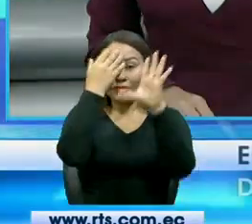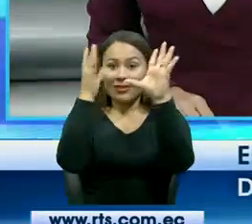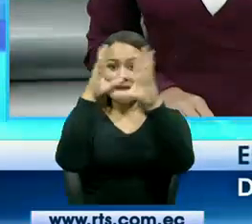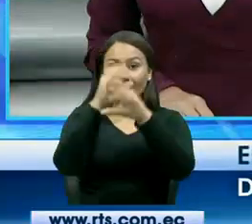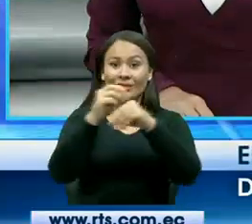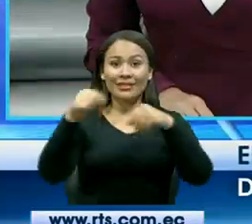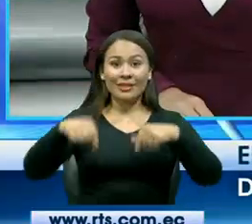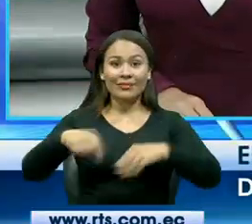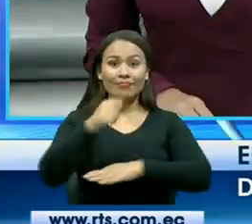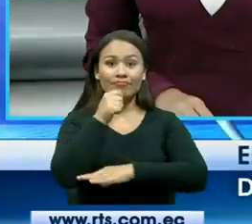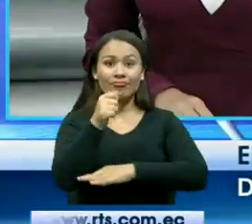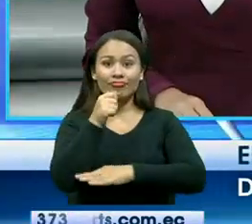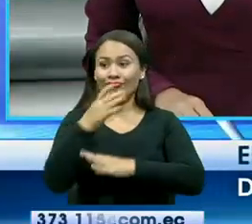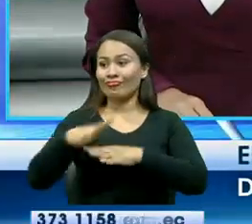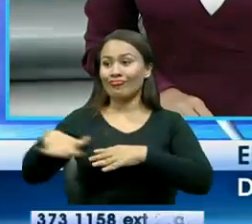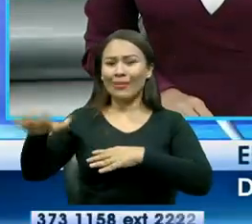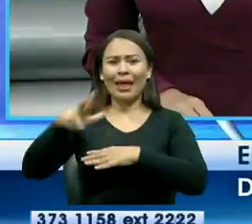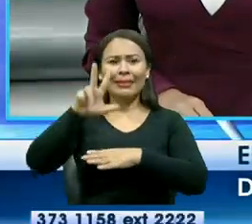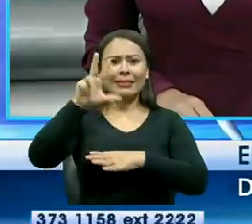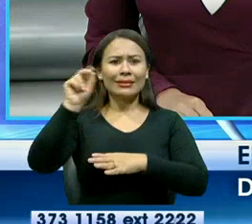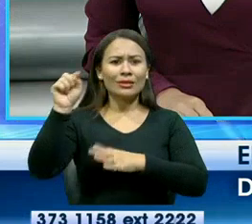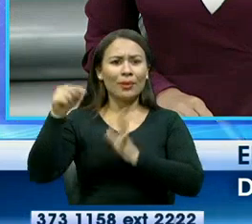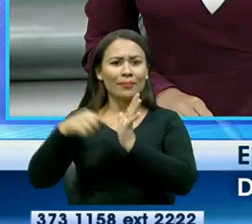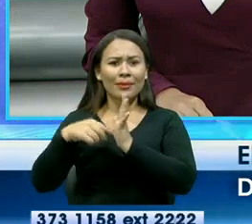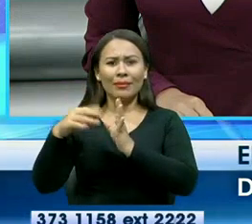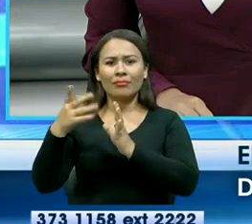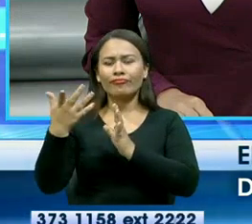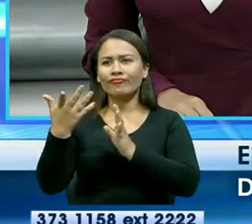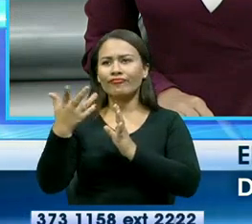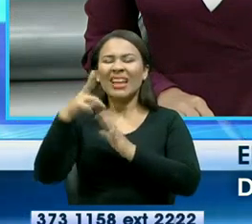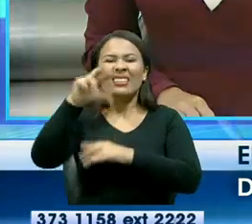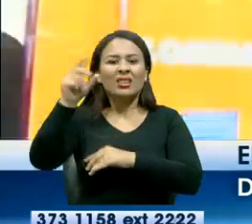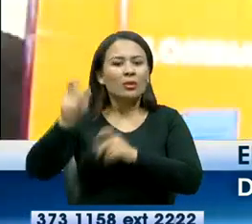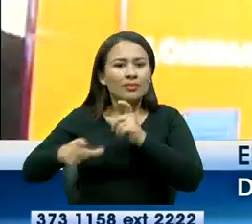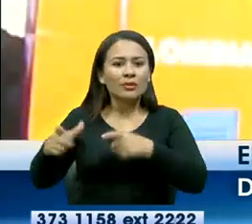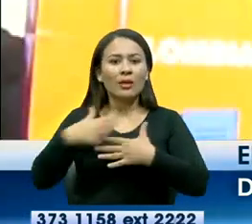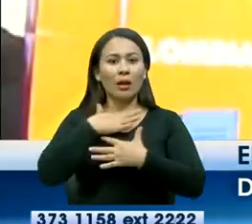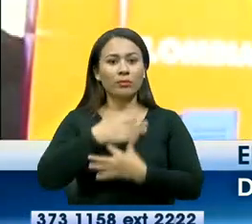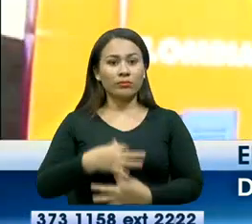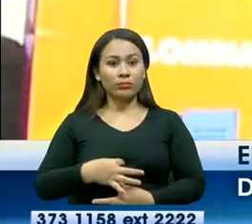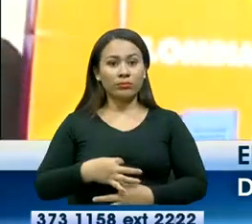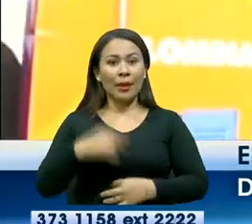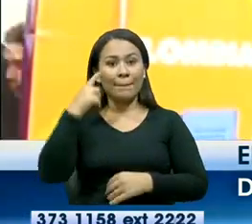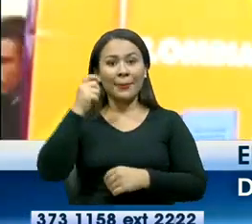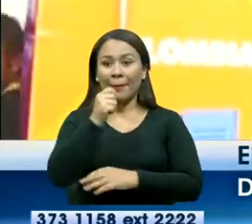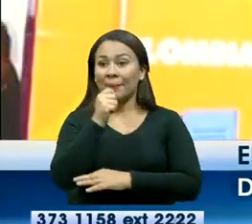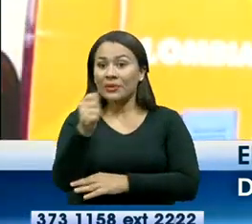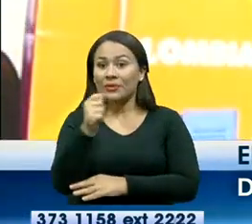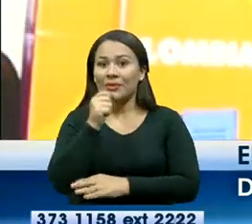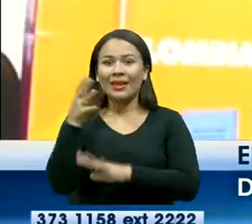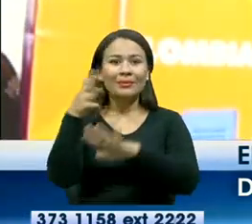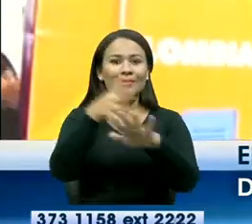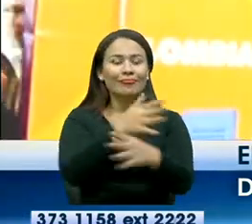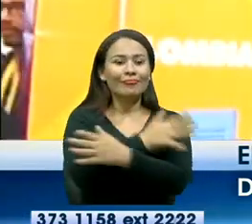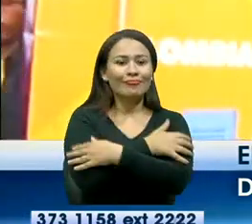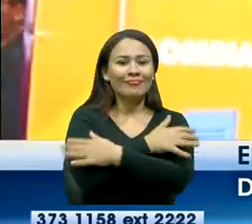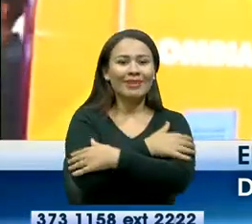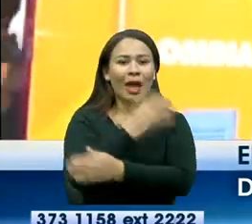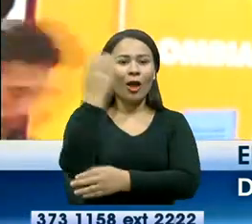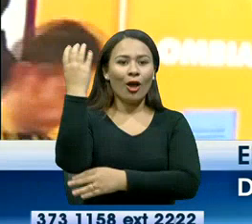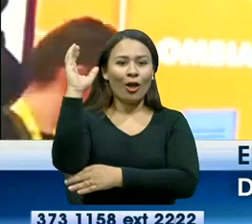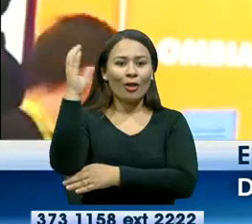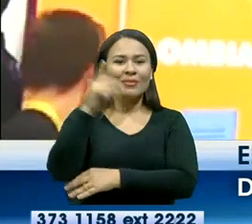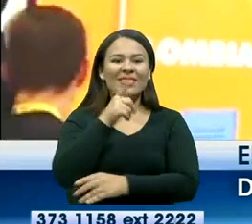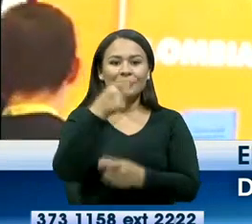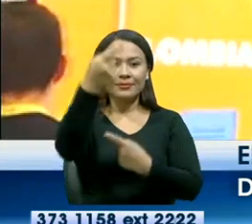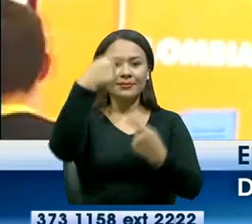sala de prensa donde más de 3.200 periodistas se encuentran acreditados para la llegada del Papa Francisco a Colombia. Es lo que